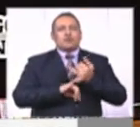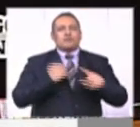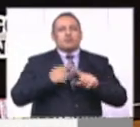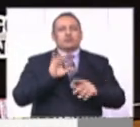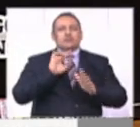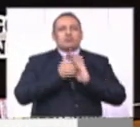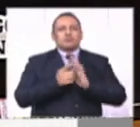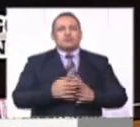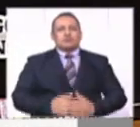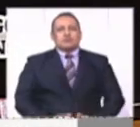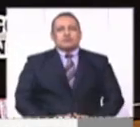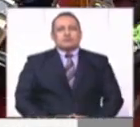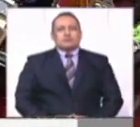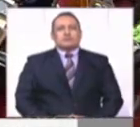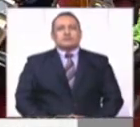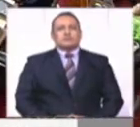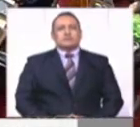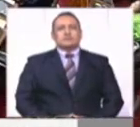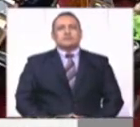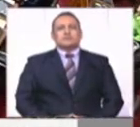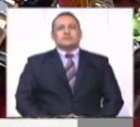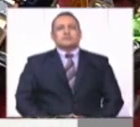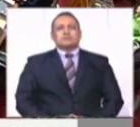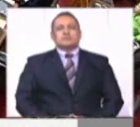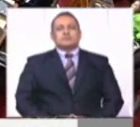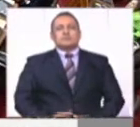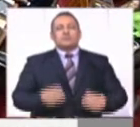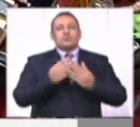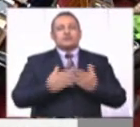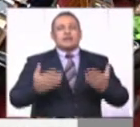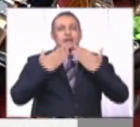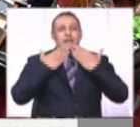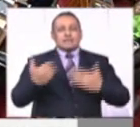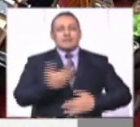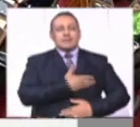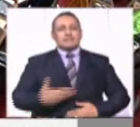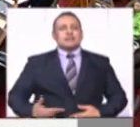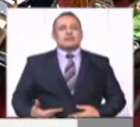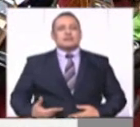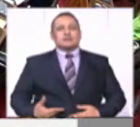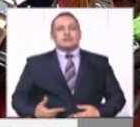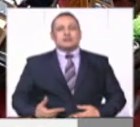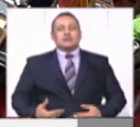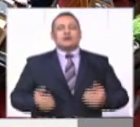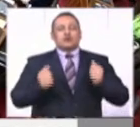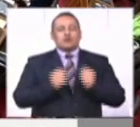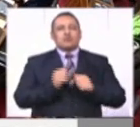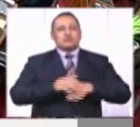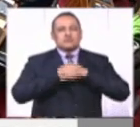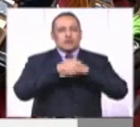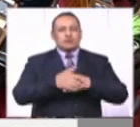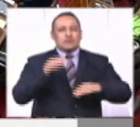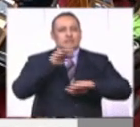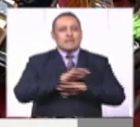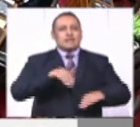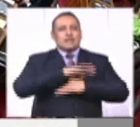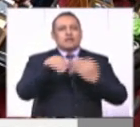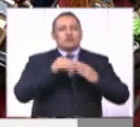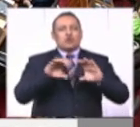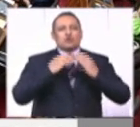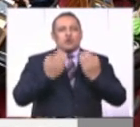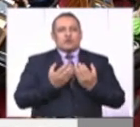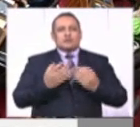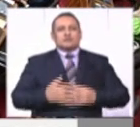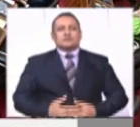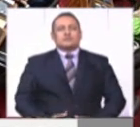5 minutos Muchas gracias presidente con el saludo de la tarde a la representación